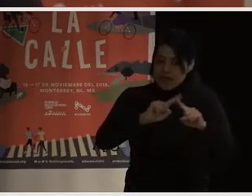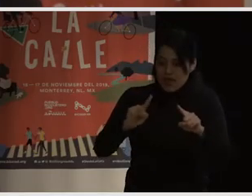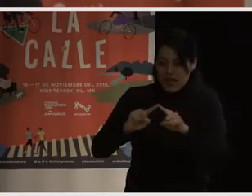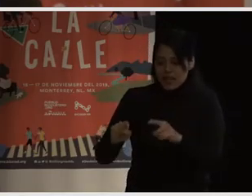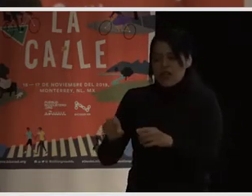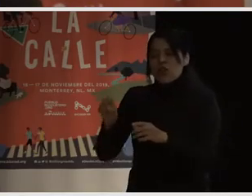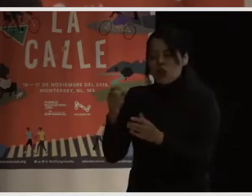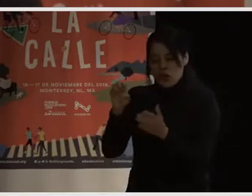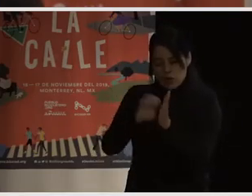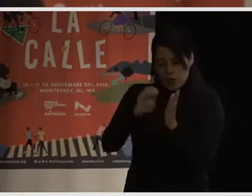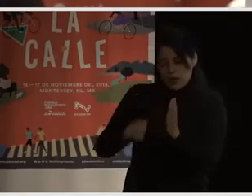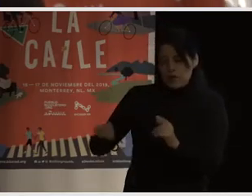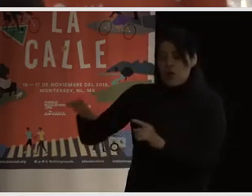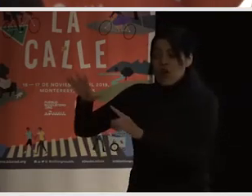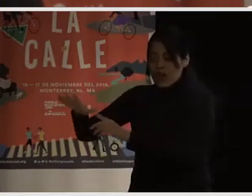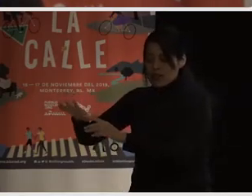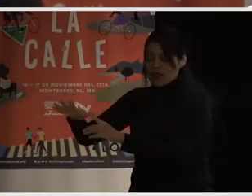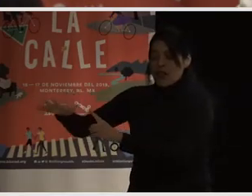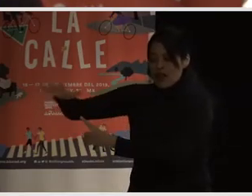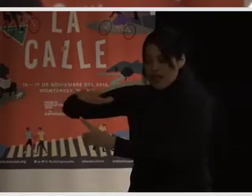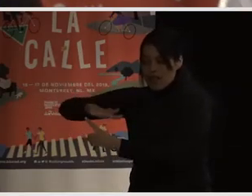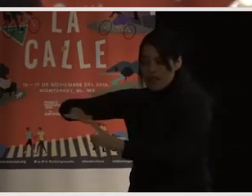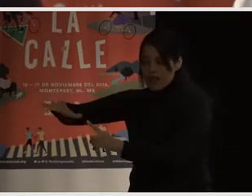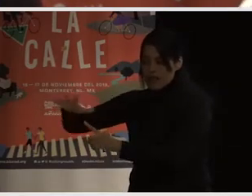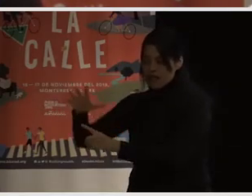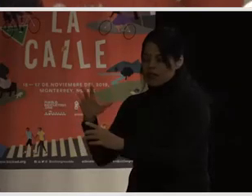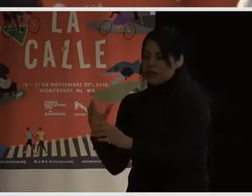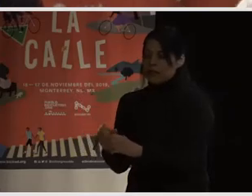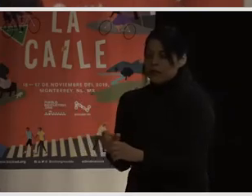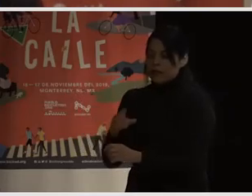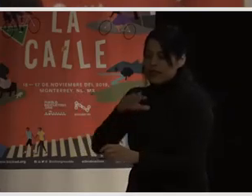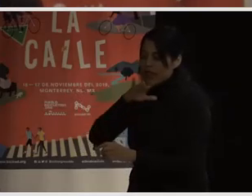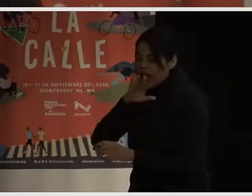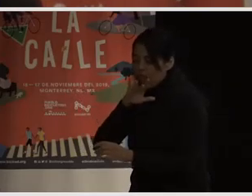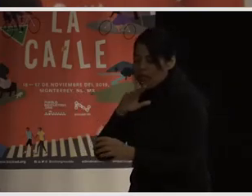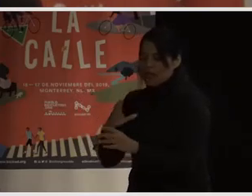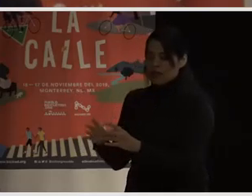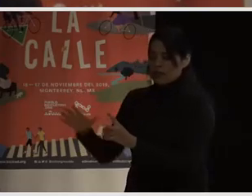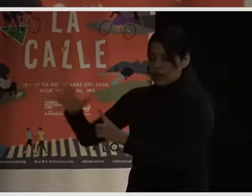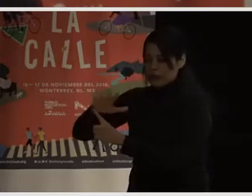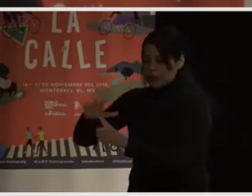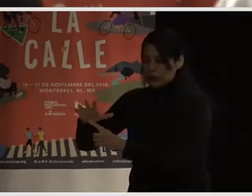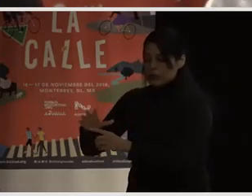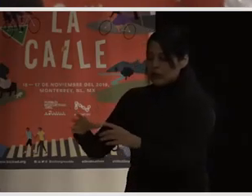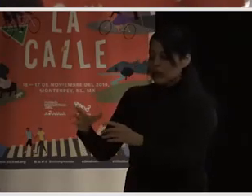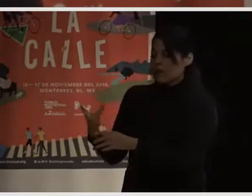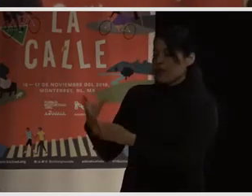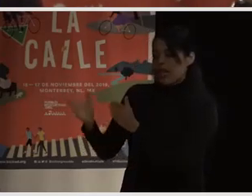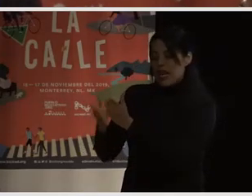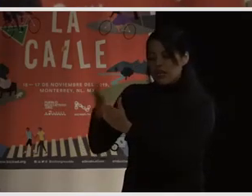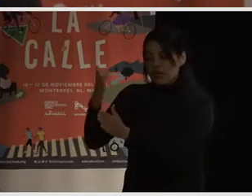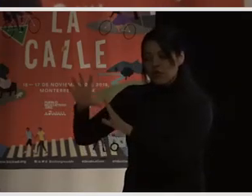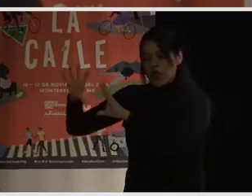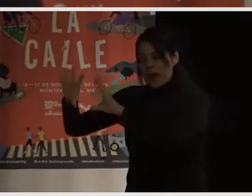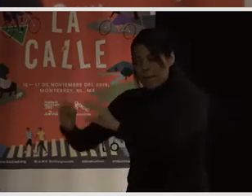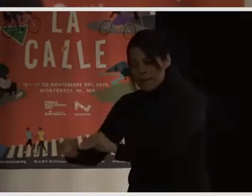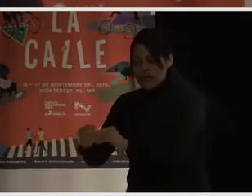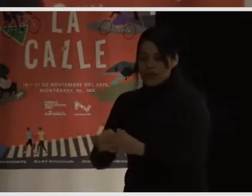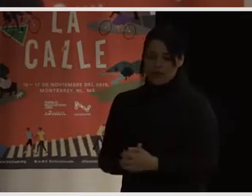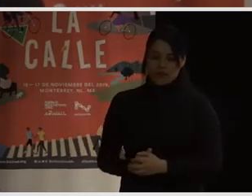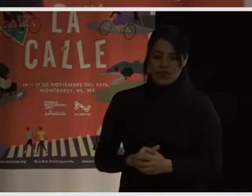climático en ese sentido de generar infraestructura de seguir abonando el cambio climático y otra que pues quiere frenarlo